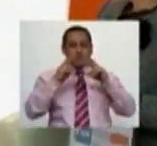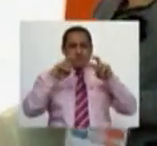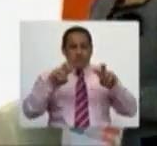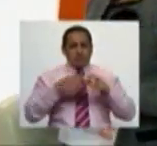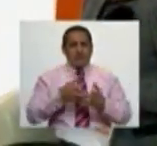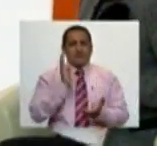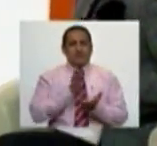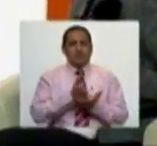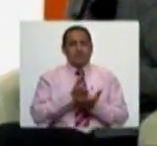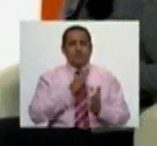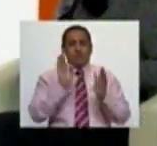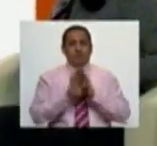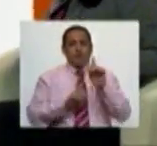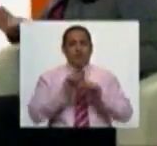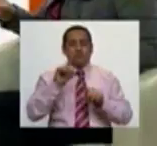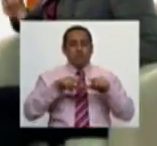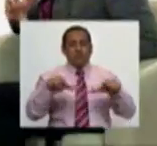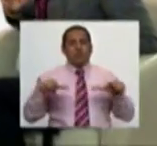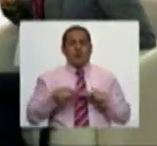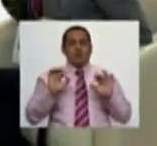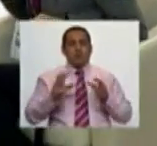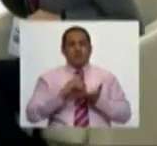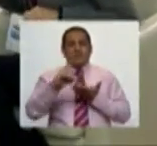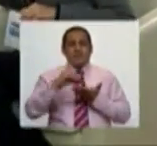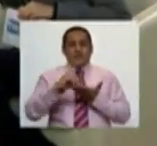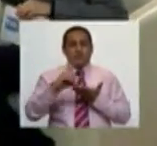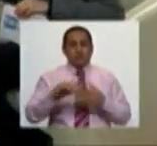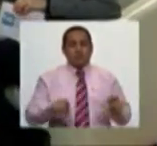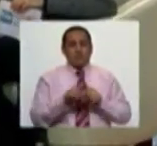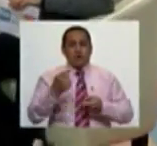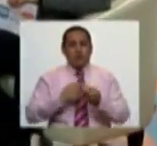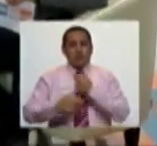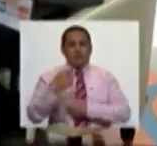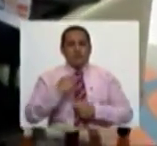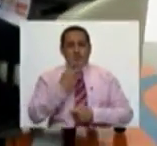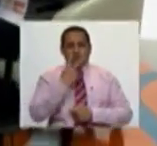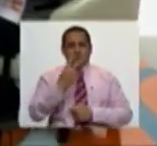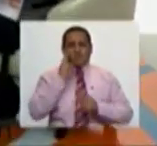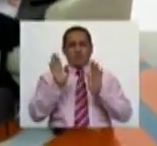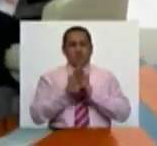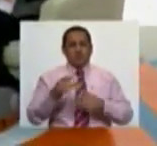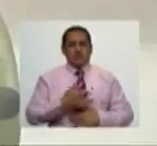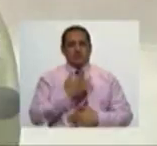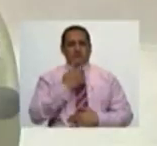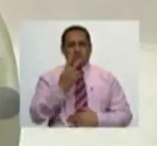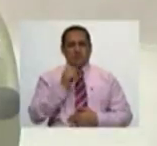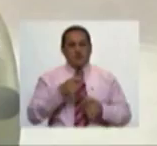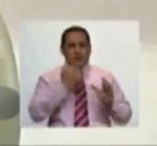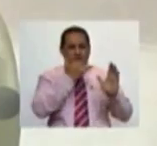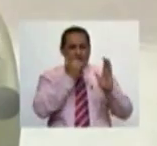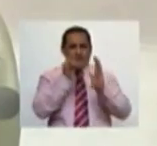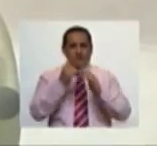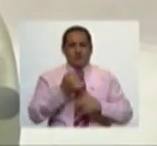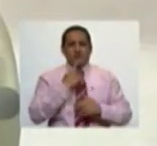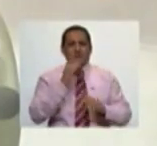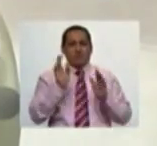contribuye a su investigación y sanción. Claro, aunque en algunas localidades o distritos, incluso centros comerciales, diera la impresión que las cámaras estas